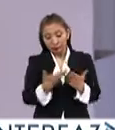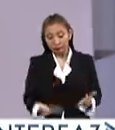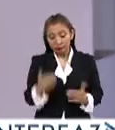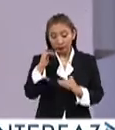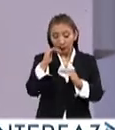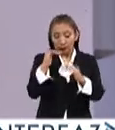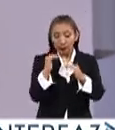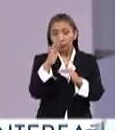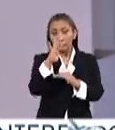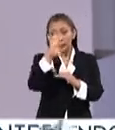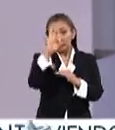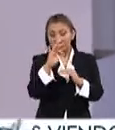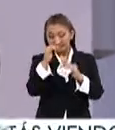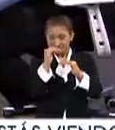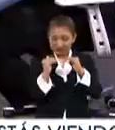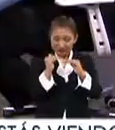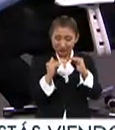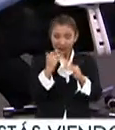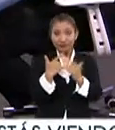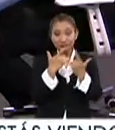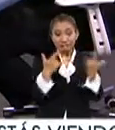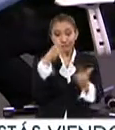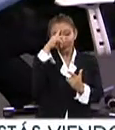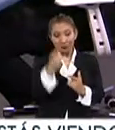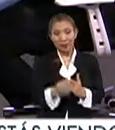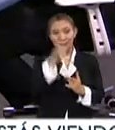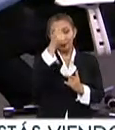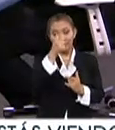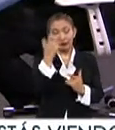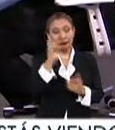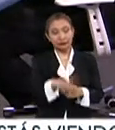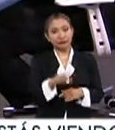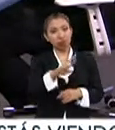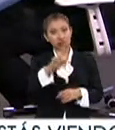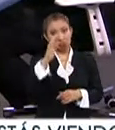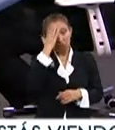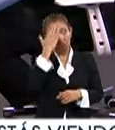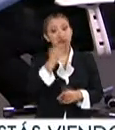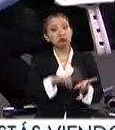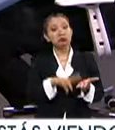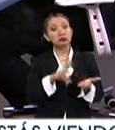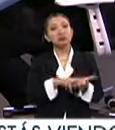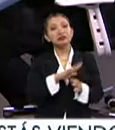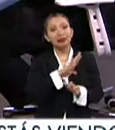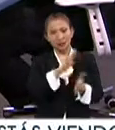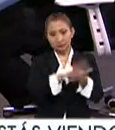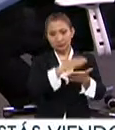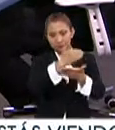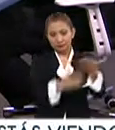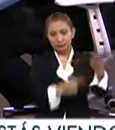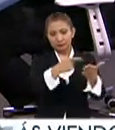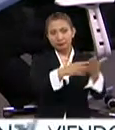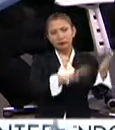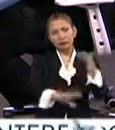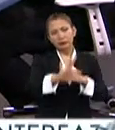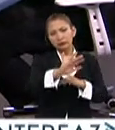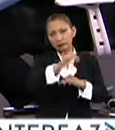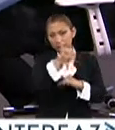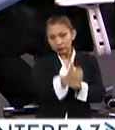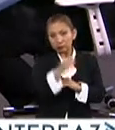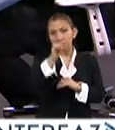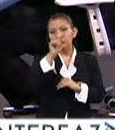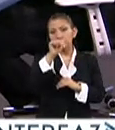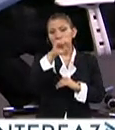por debajo del 5% por primera vez en la historia del país. Cosa que hay que reconocer porque hay un documento de 1956